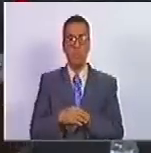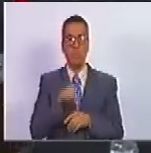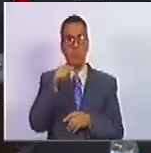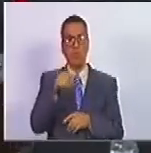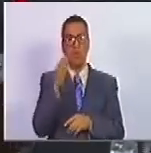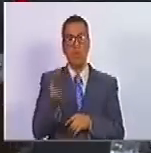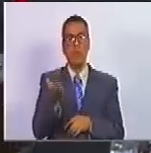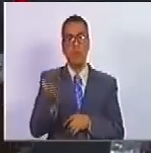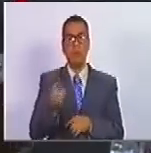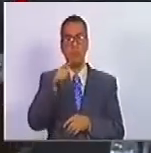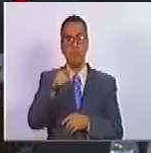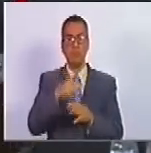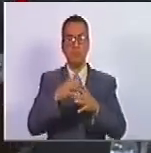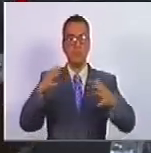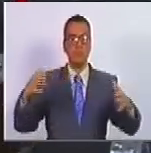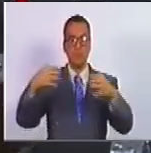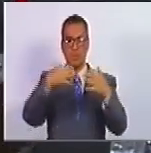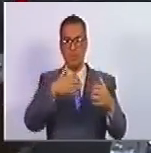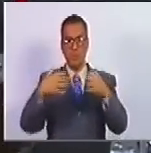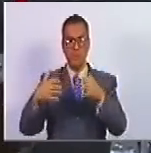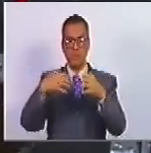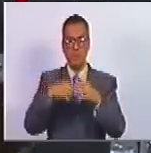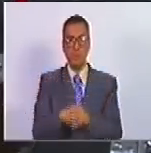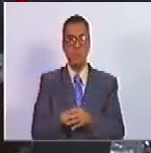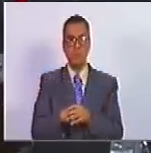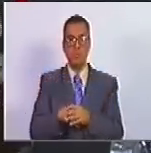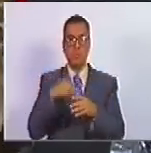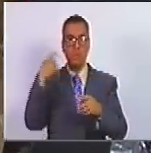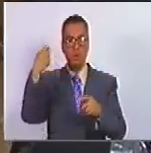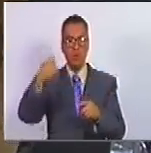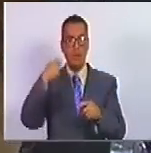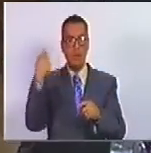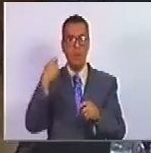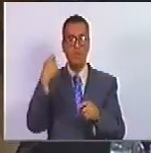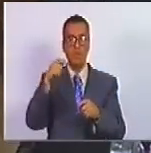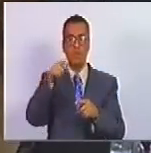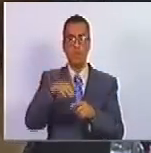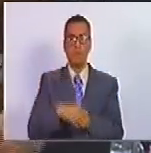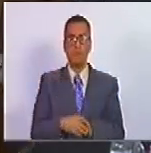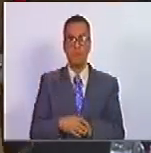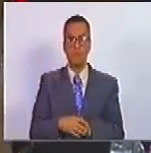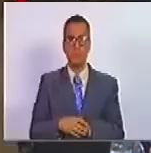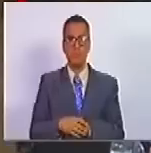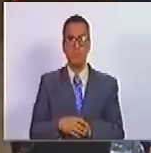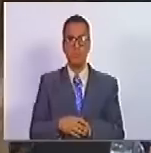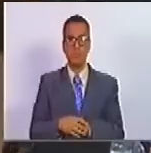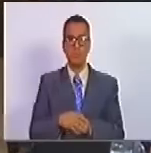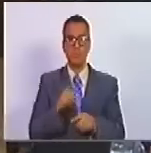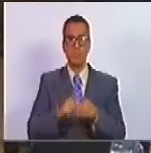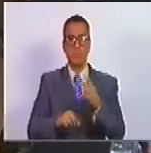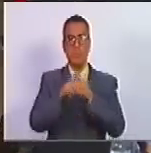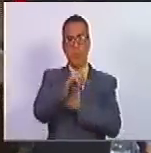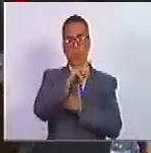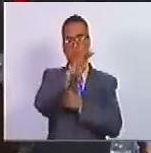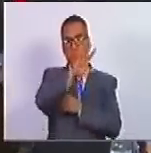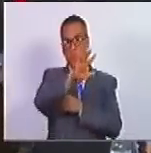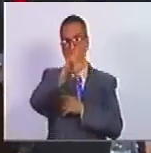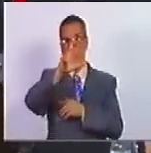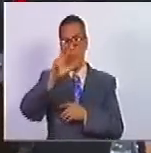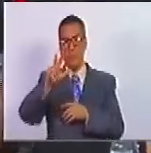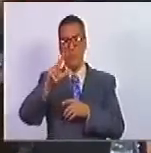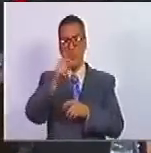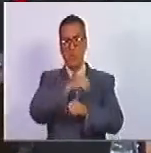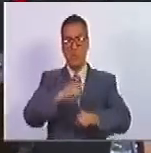destacando pues que en esa gran batalla donde los centauros de Apure, donde 153